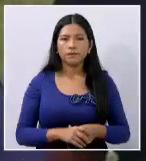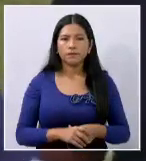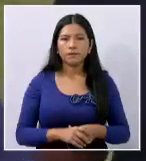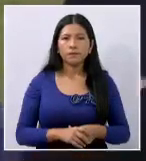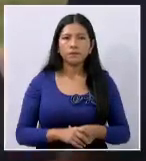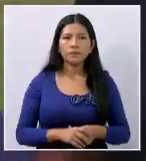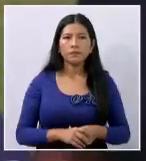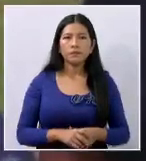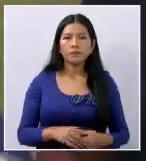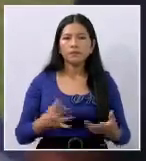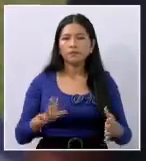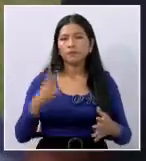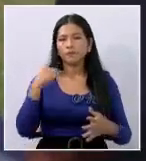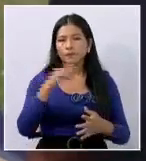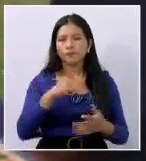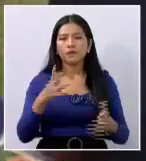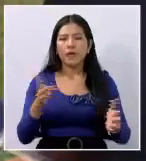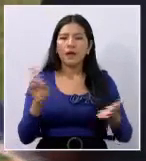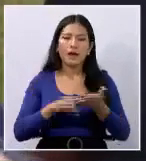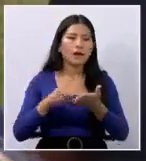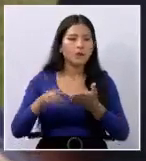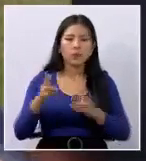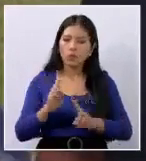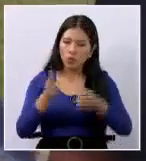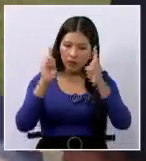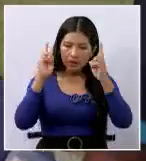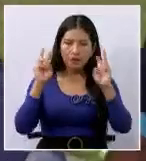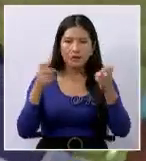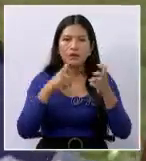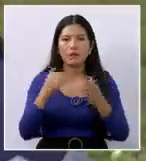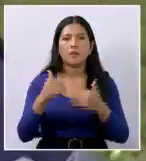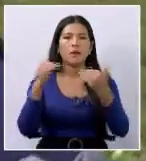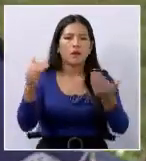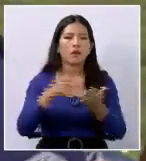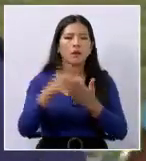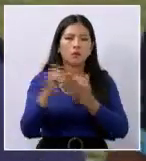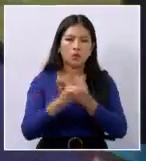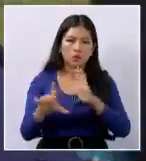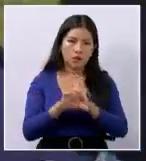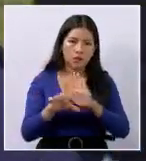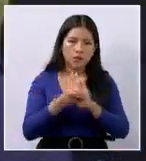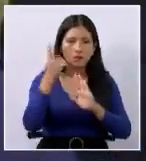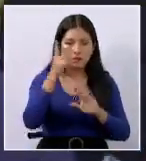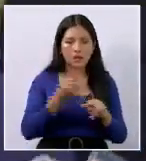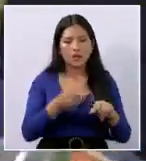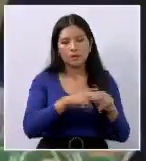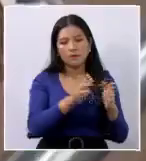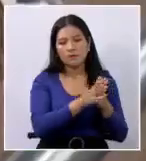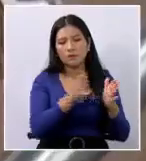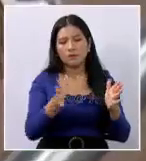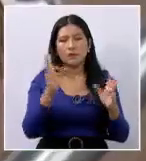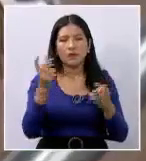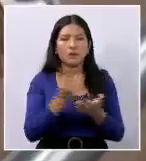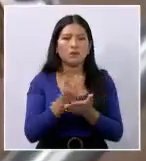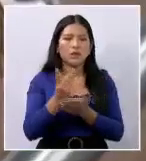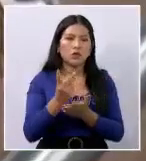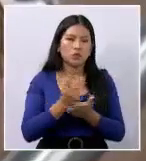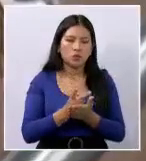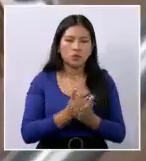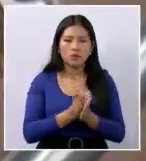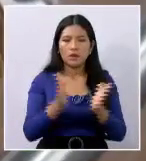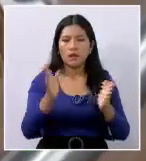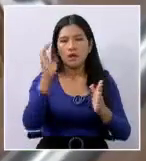Exigimos la reconsideración y aprobación inmediata del proyecto de ley que aprueba el reformulado del presupuesto general del